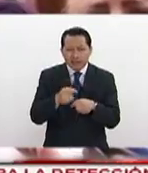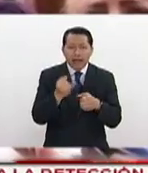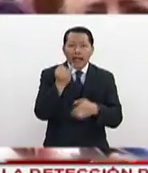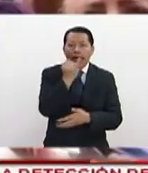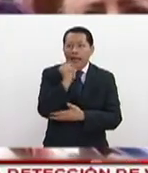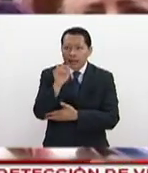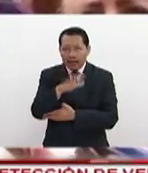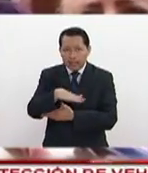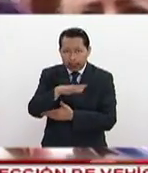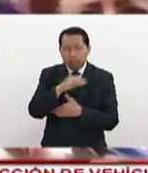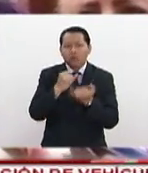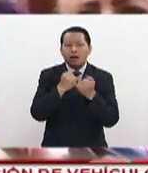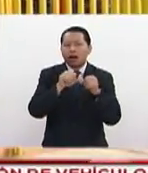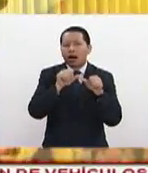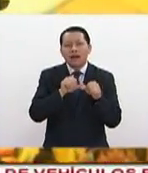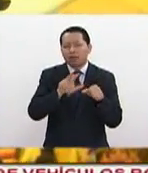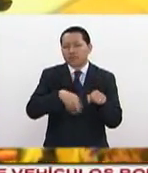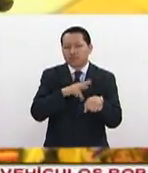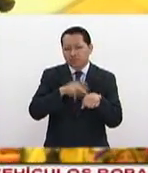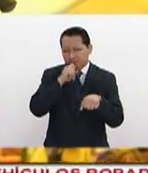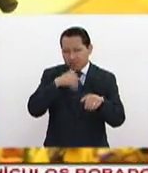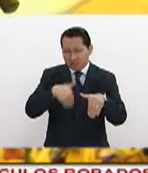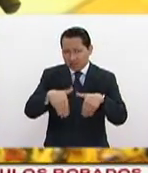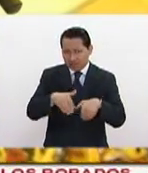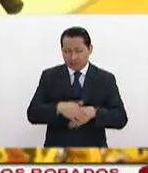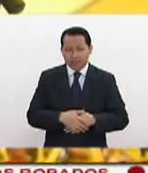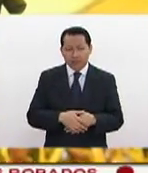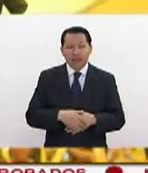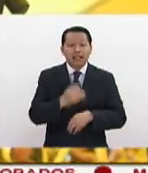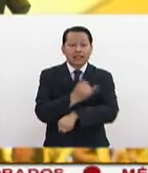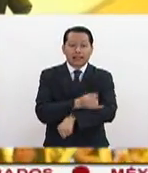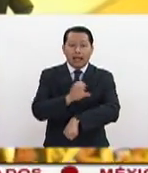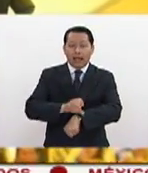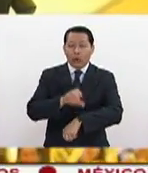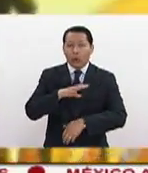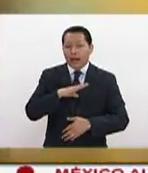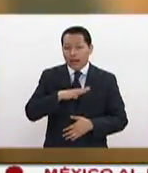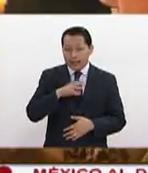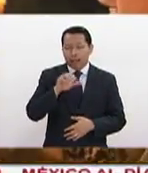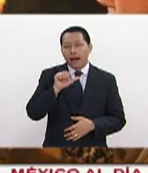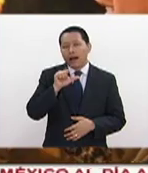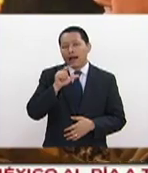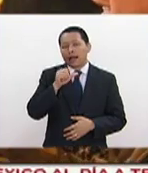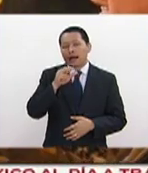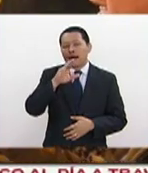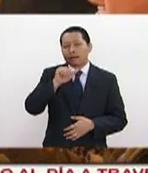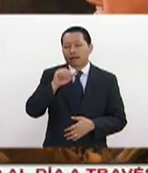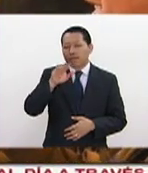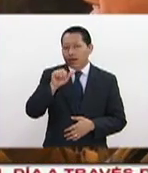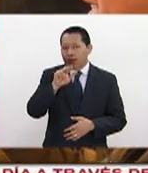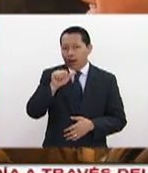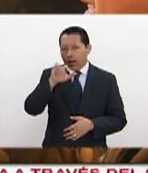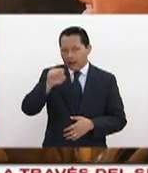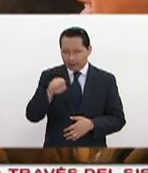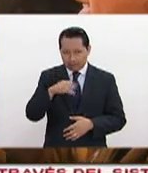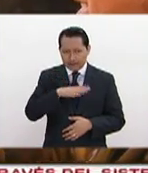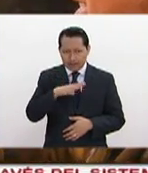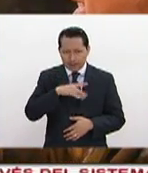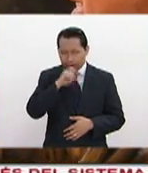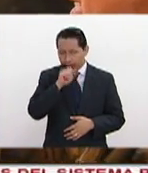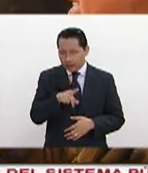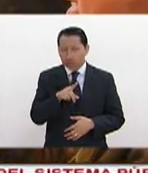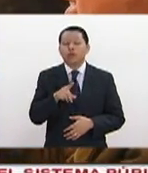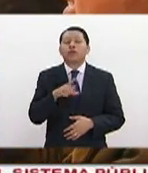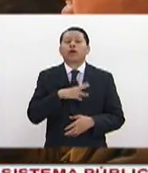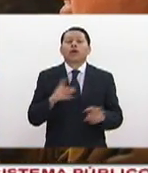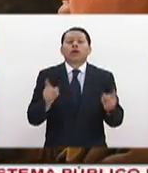como de las áreas comunes. En Iztacalco, la precandidata a la coalición por la Ciudad de México al frente, Alejandra Barrales,